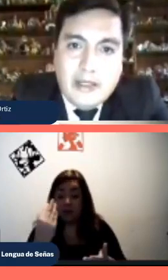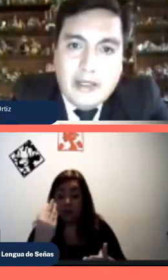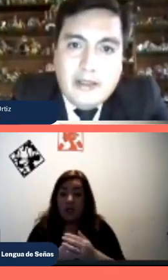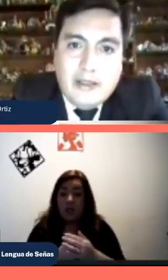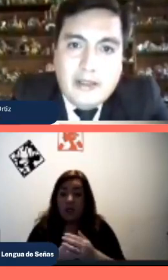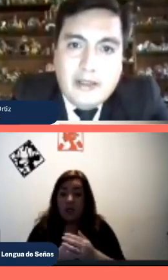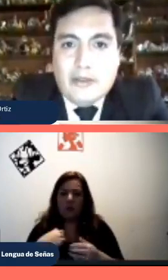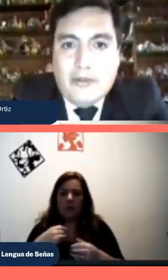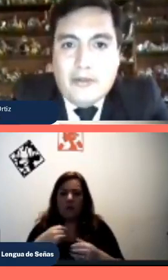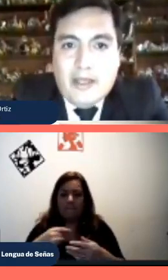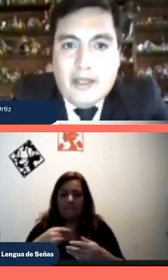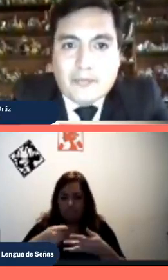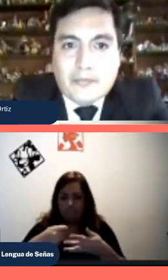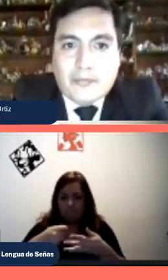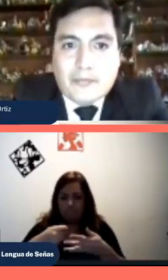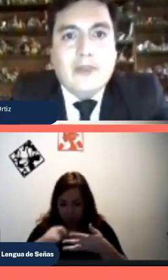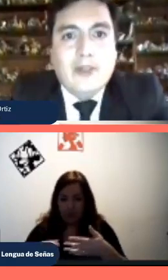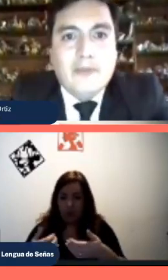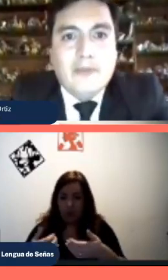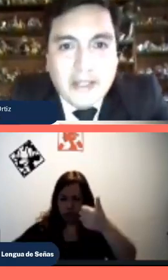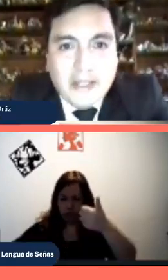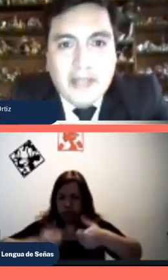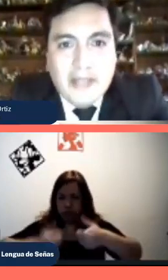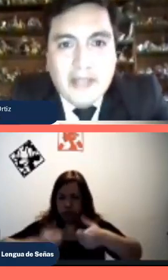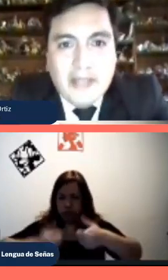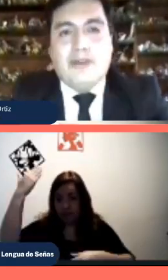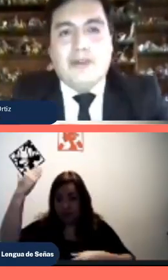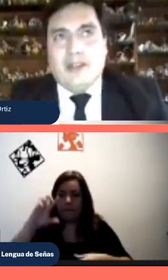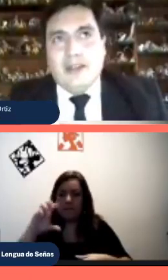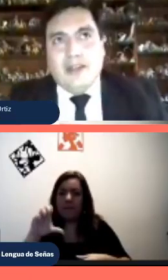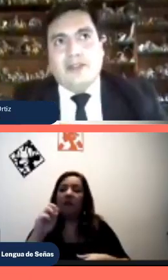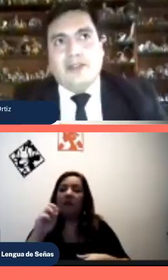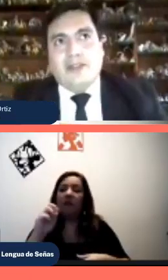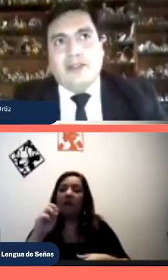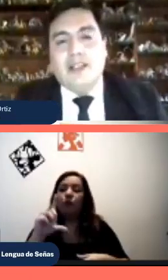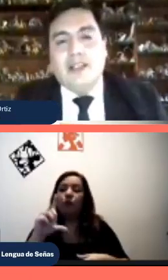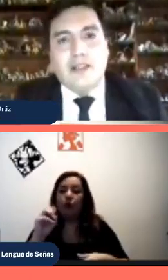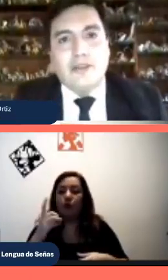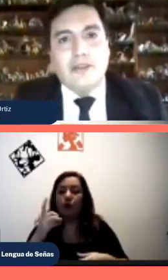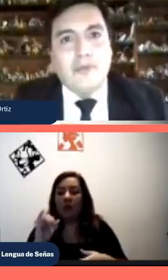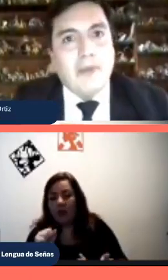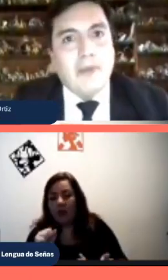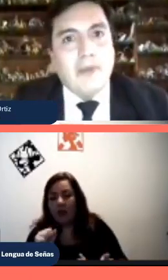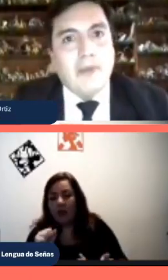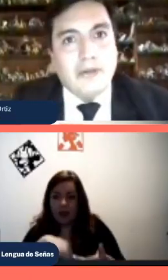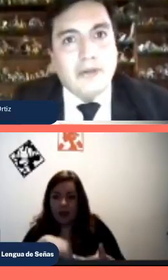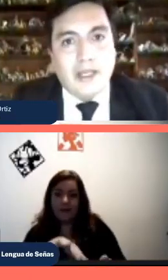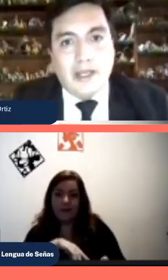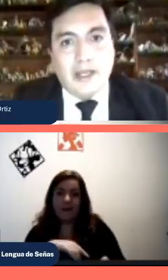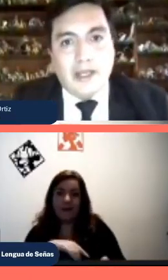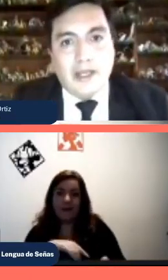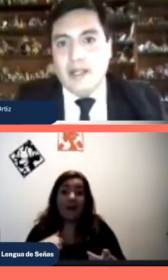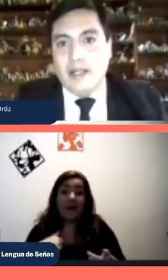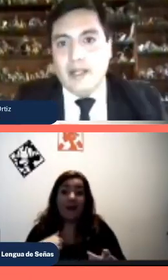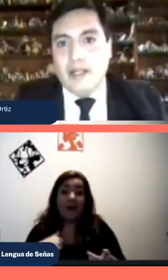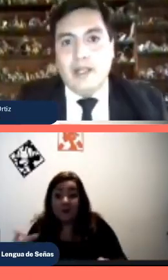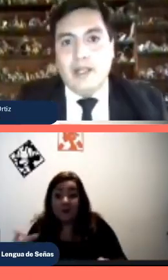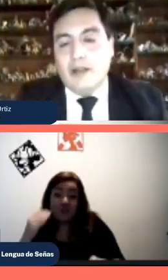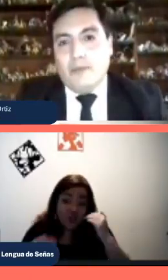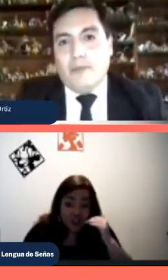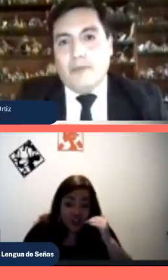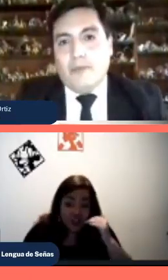paleontología en nuestro país. Por lo tanto, aquellos niños que sienten atracción por la paleontología y que quieran